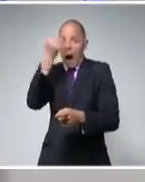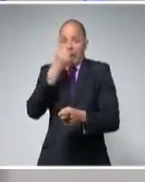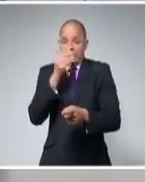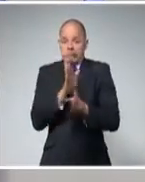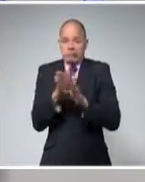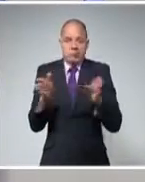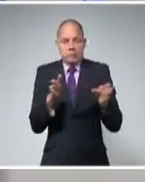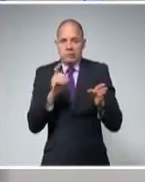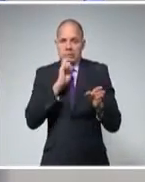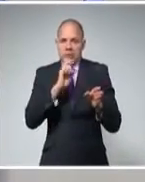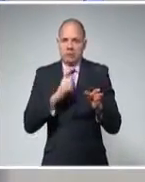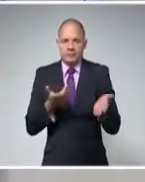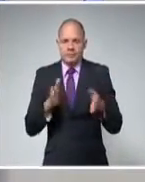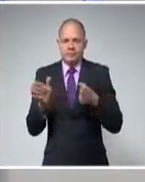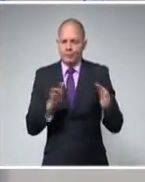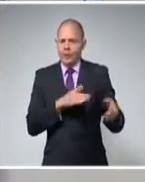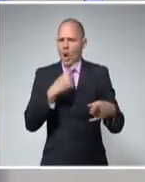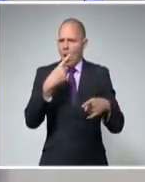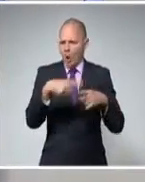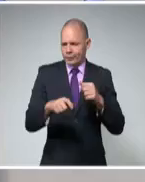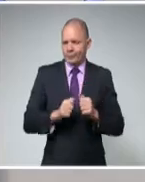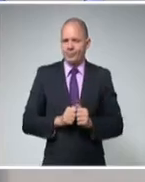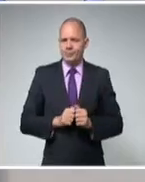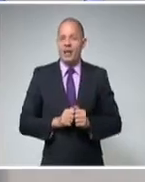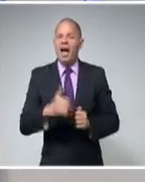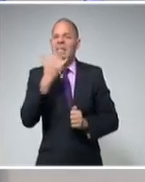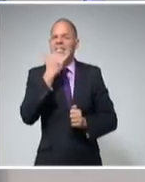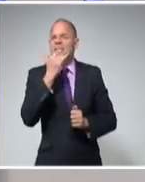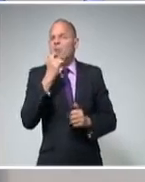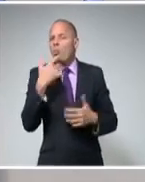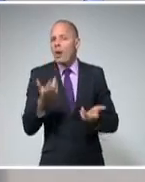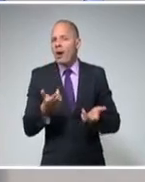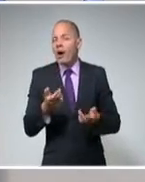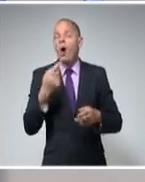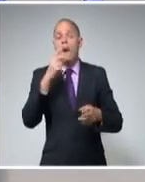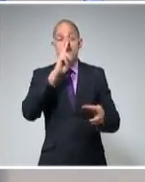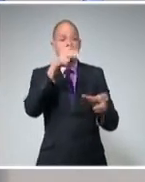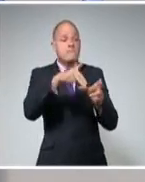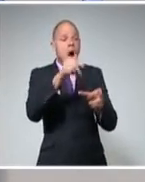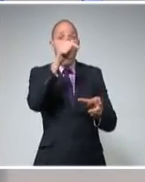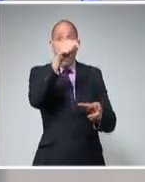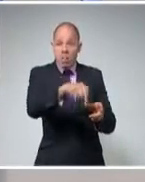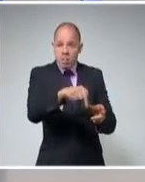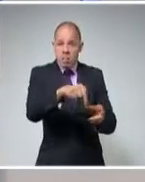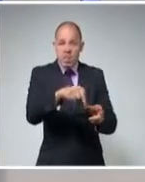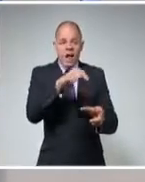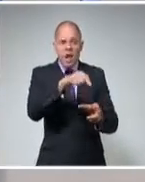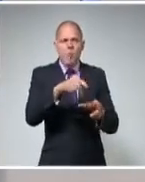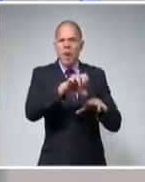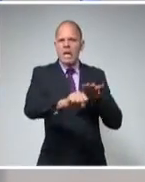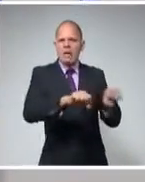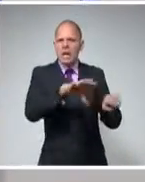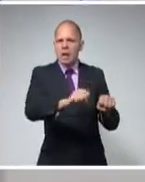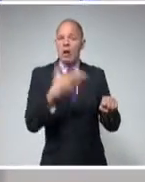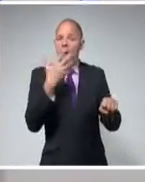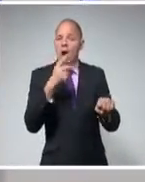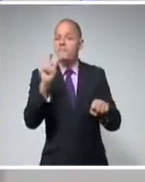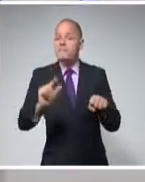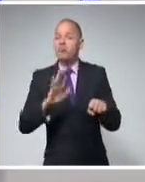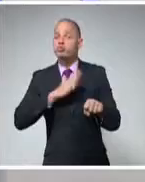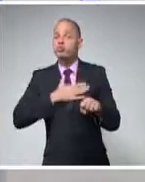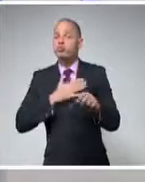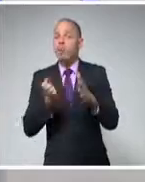cultural también han sido víctimas de la guerra. Las principales refinerías de petróleo llegaron a estar bajo el control del grupo terrorista Estado